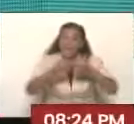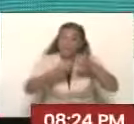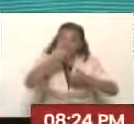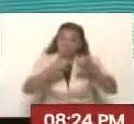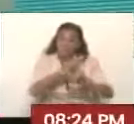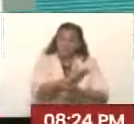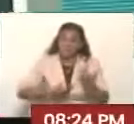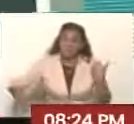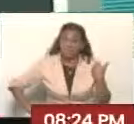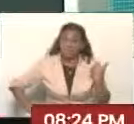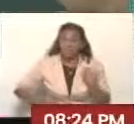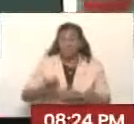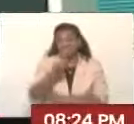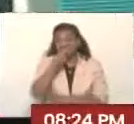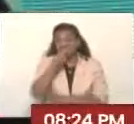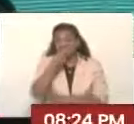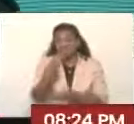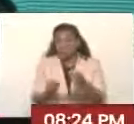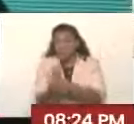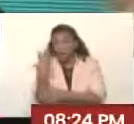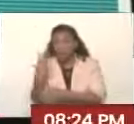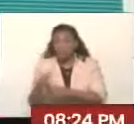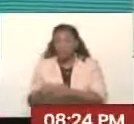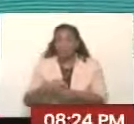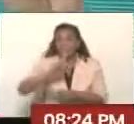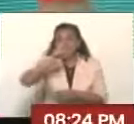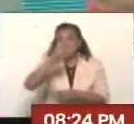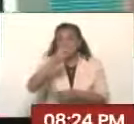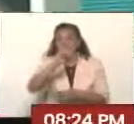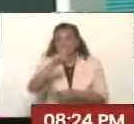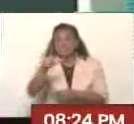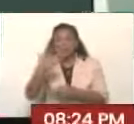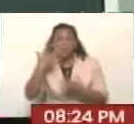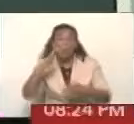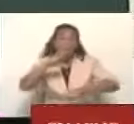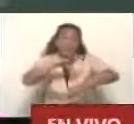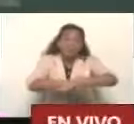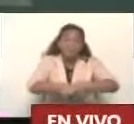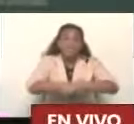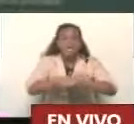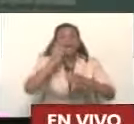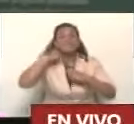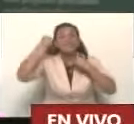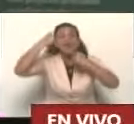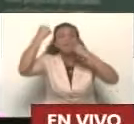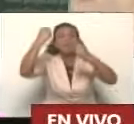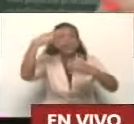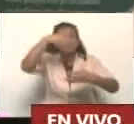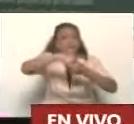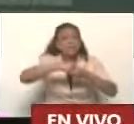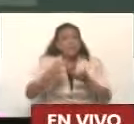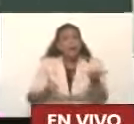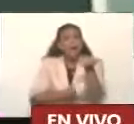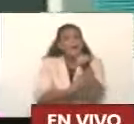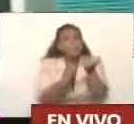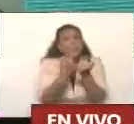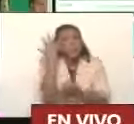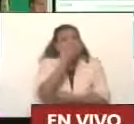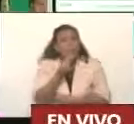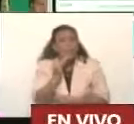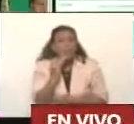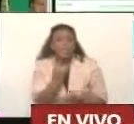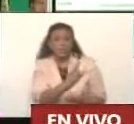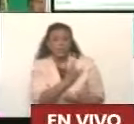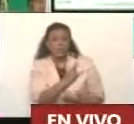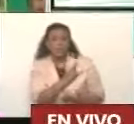presidencial del Partido Verde, Jill Stein, fue detenida en una de estas manifestaciones. Bueno, al ver esto y